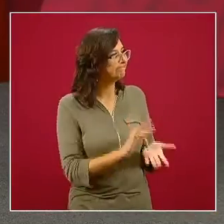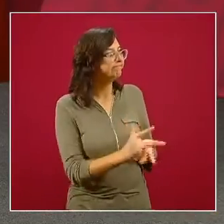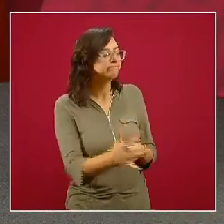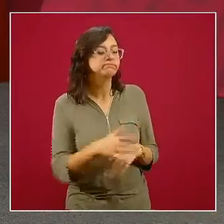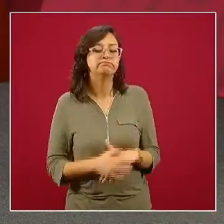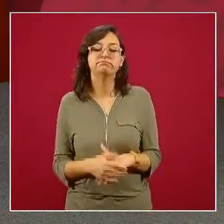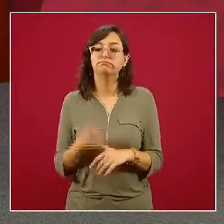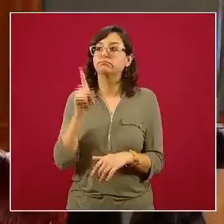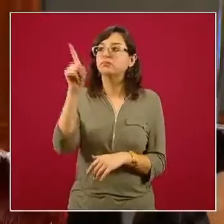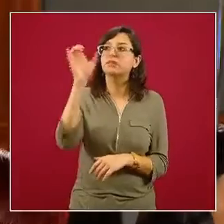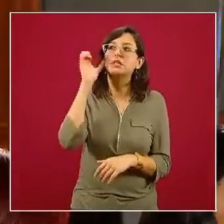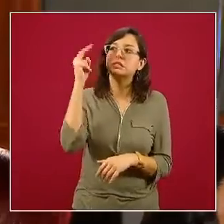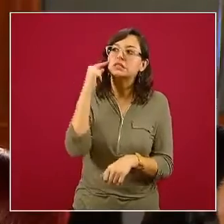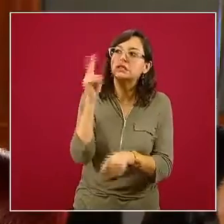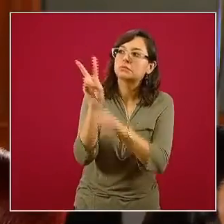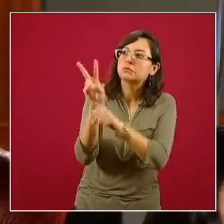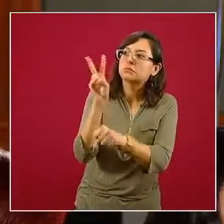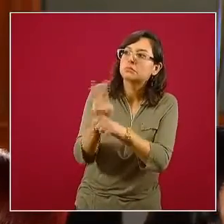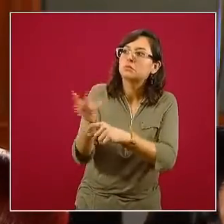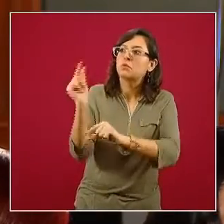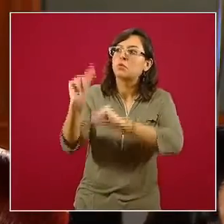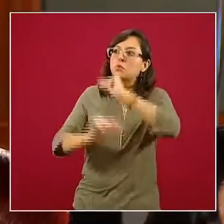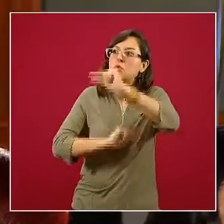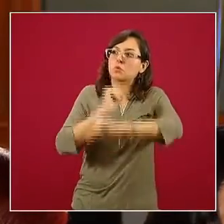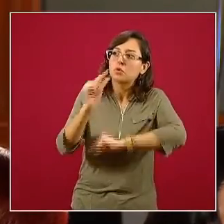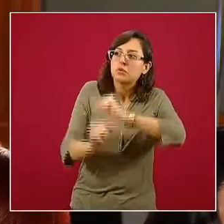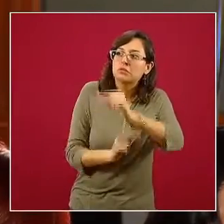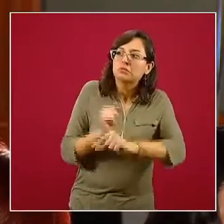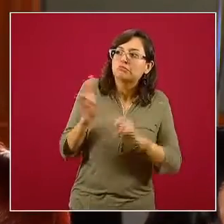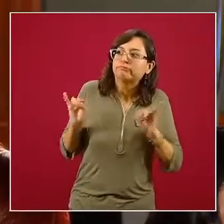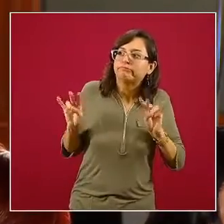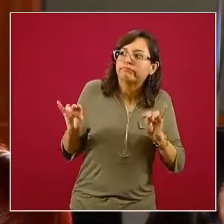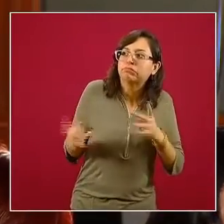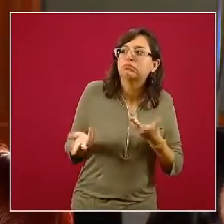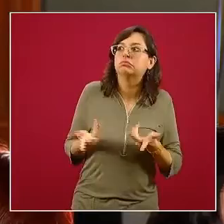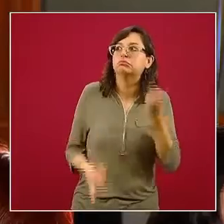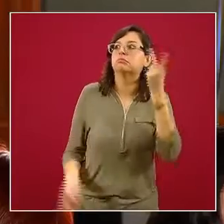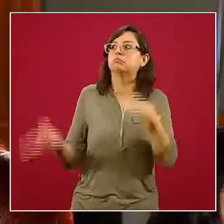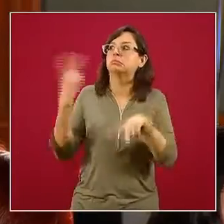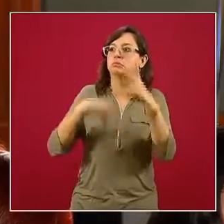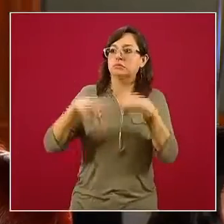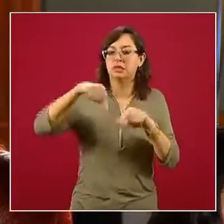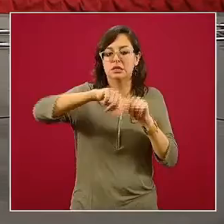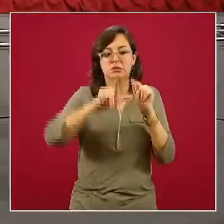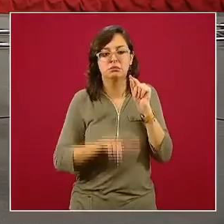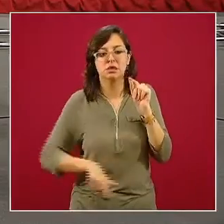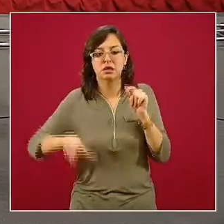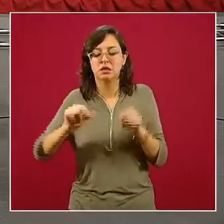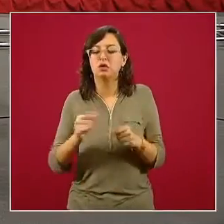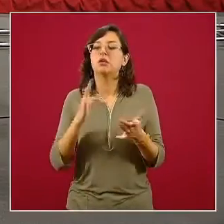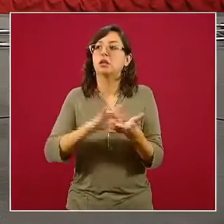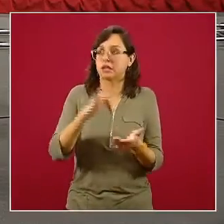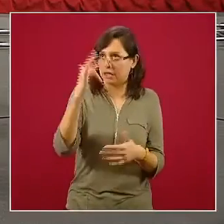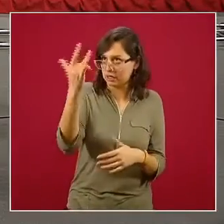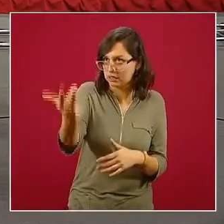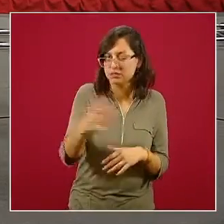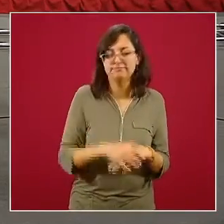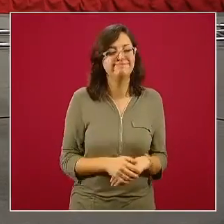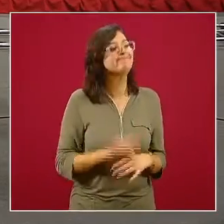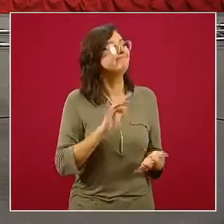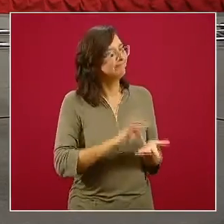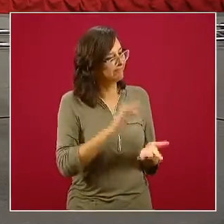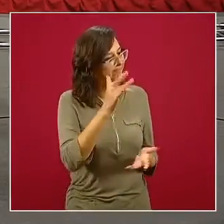enfermedad desde China hasta que comenzó a llegar a nuestro país. Eso también se los queremos agradecer. Gracias. Yo le